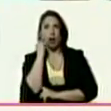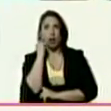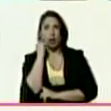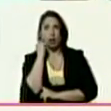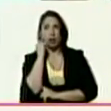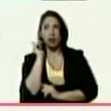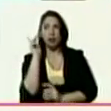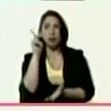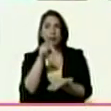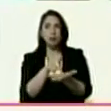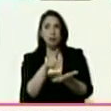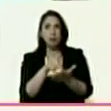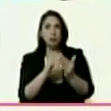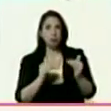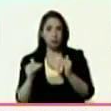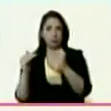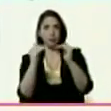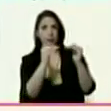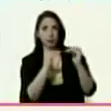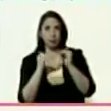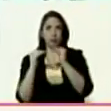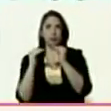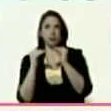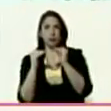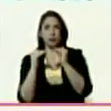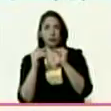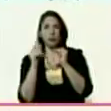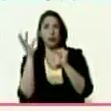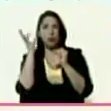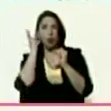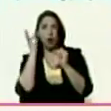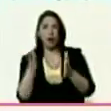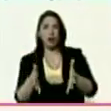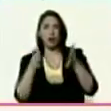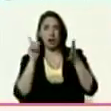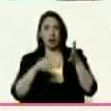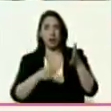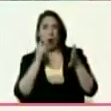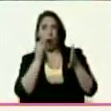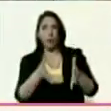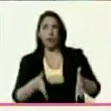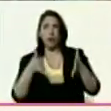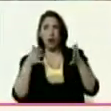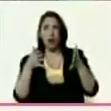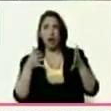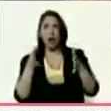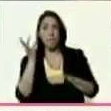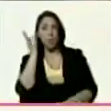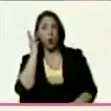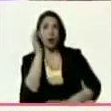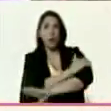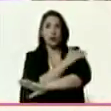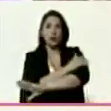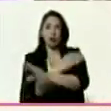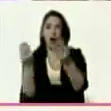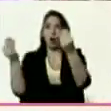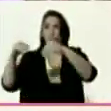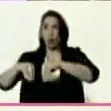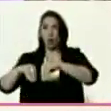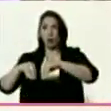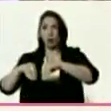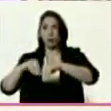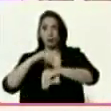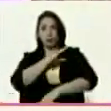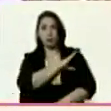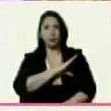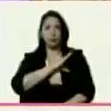y equidad entre las mujeres que ganan y los hombres que ganan. Las mujeres de oposición están de acuerdo con la comisión